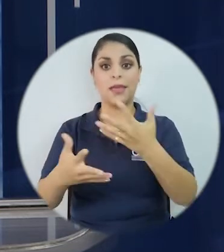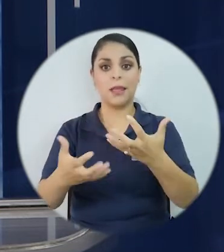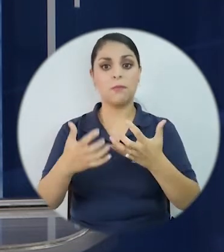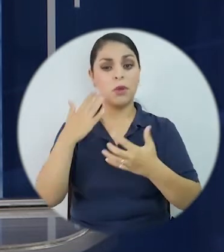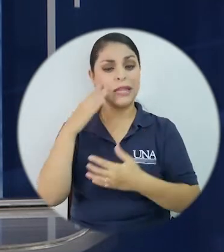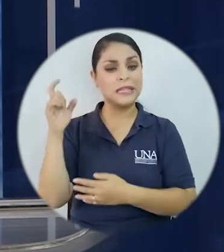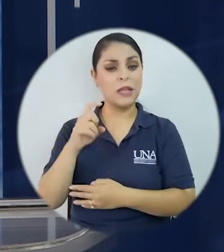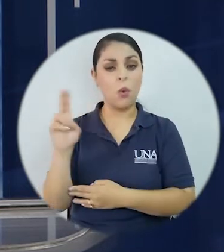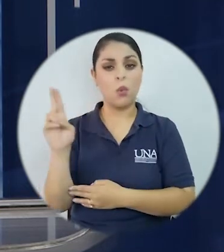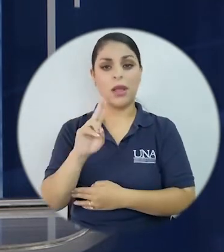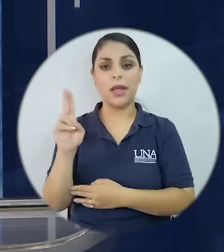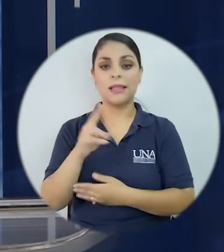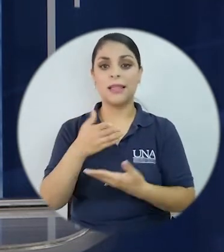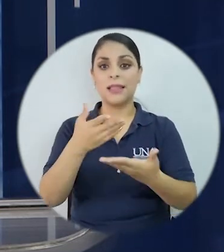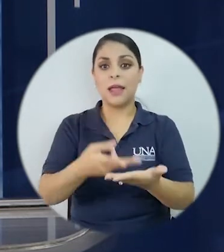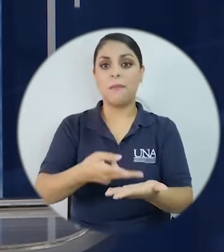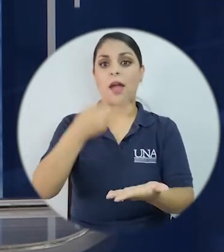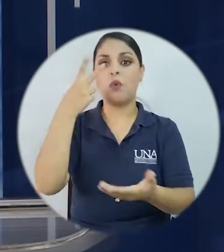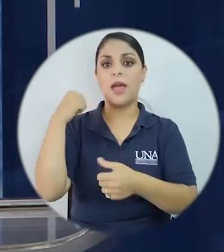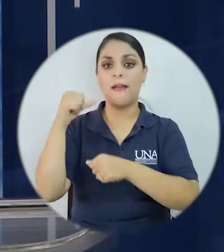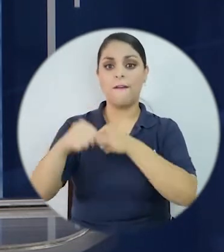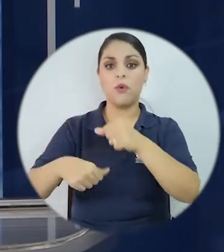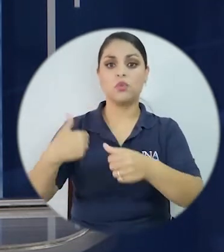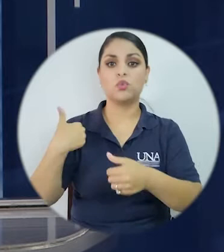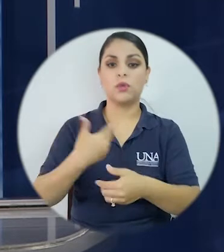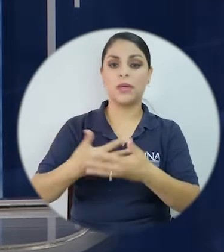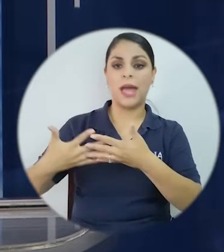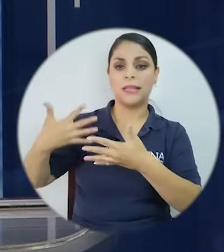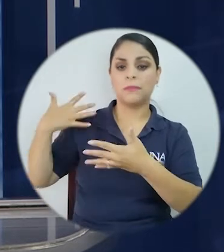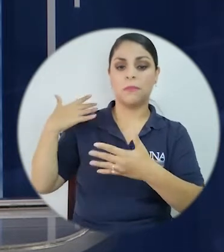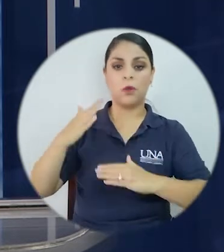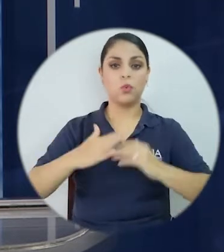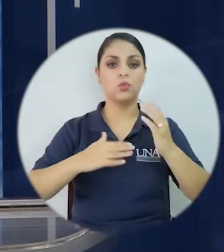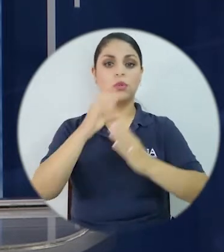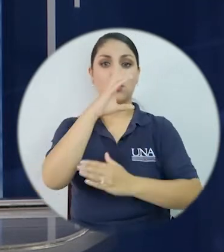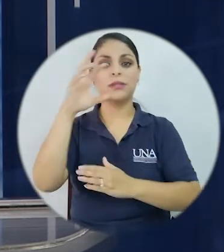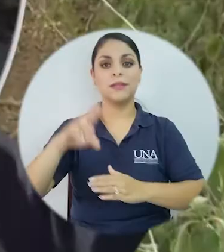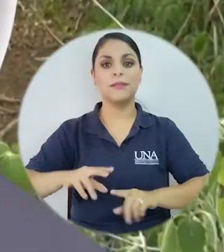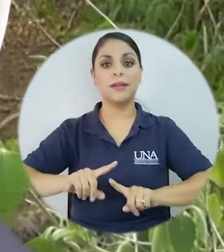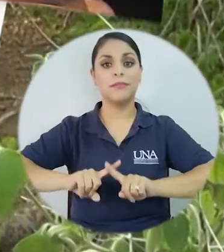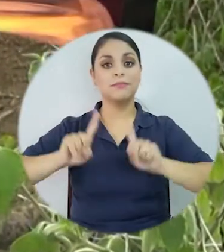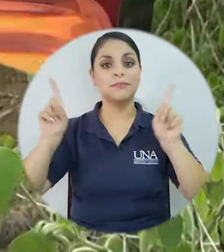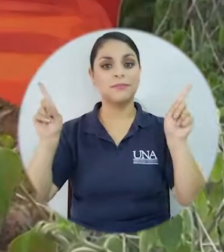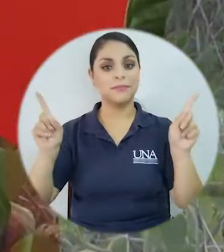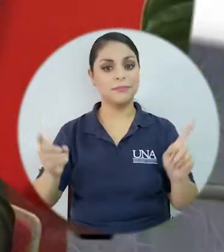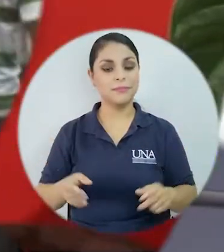valor a los esfuerzos hechos por nuestros antepasados para construir una Costa Rica distinta.